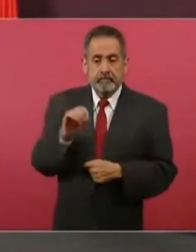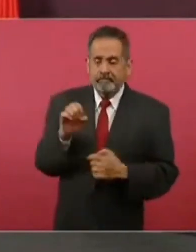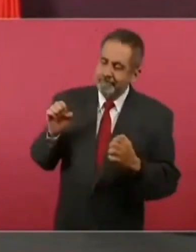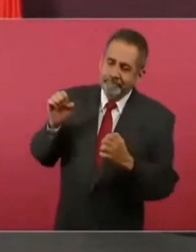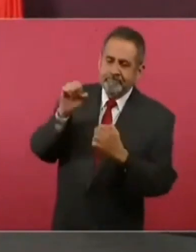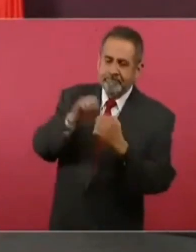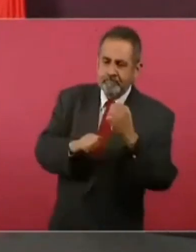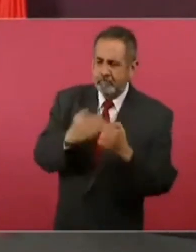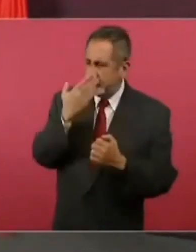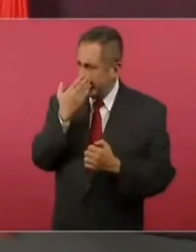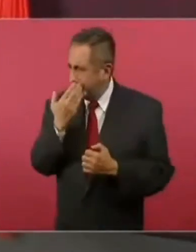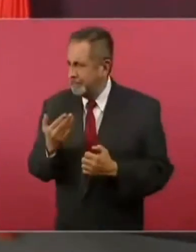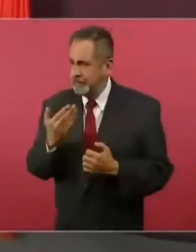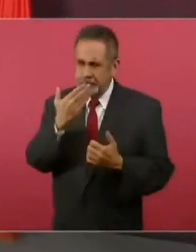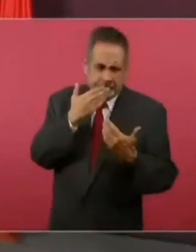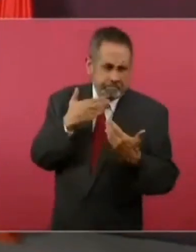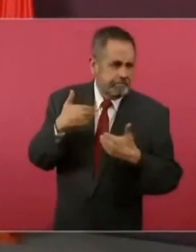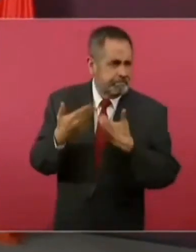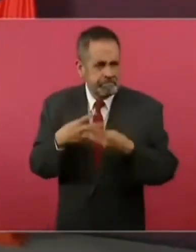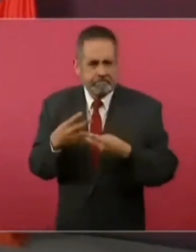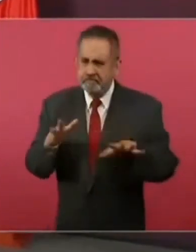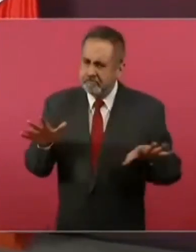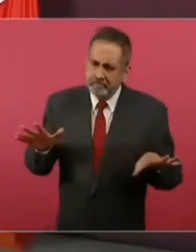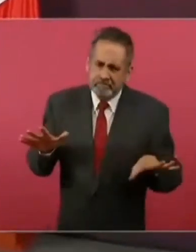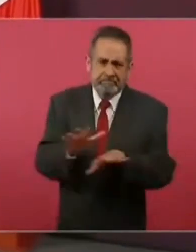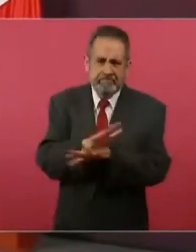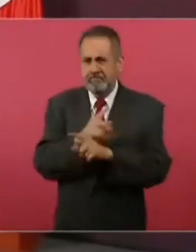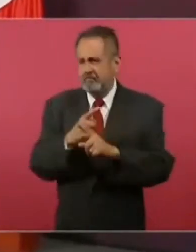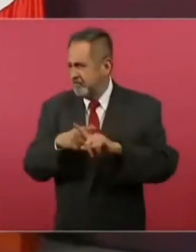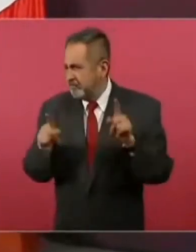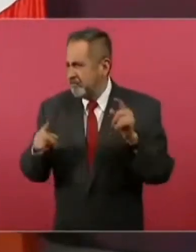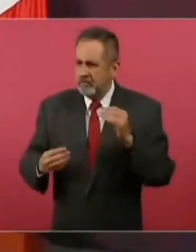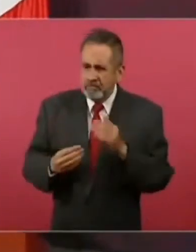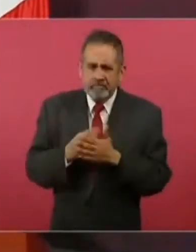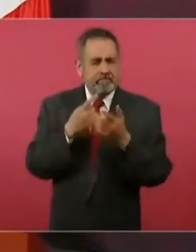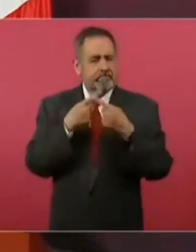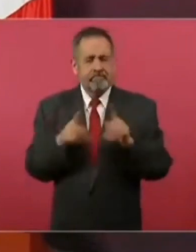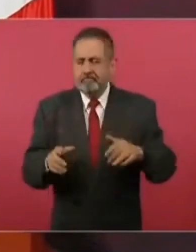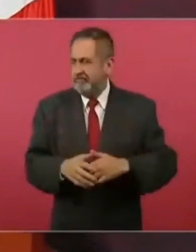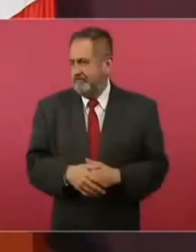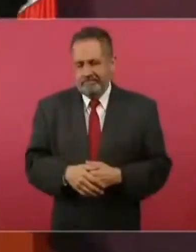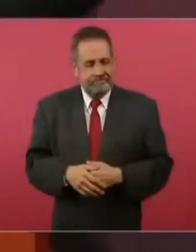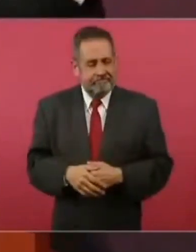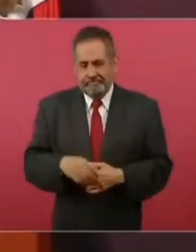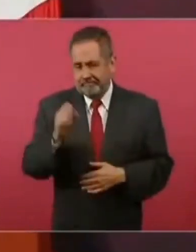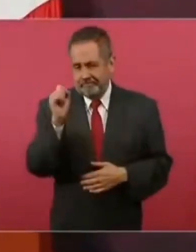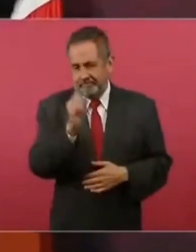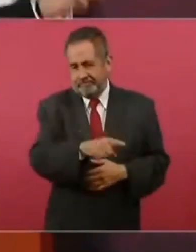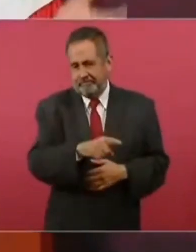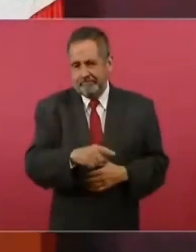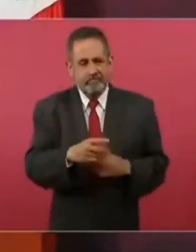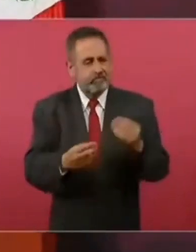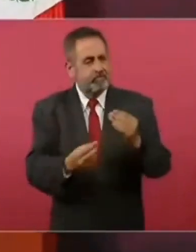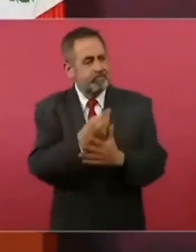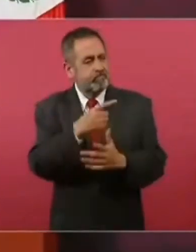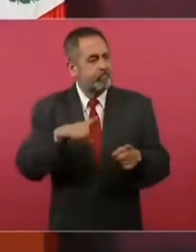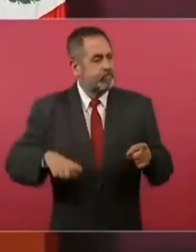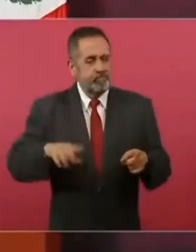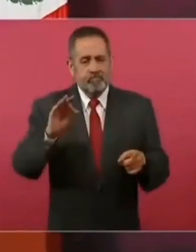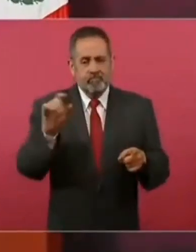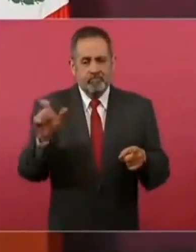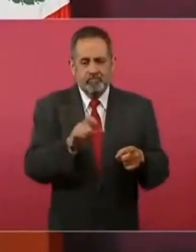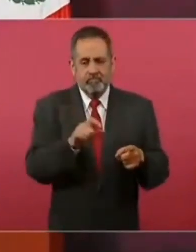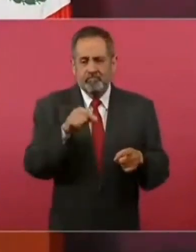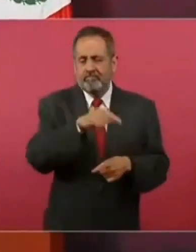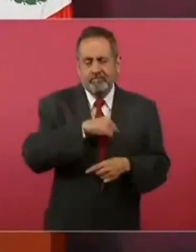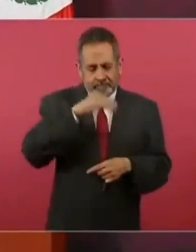de que iba a haber un cambio, que iban a ser distintos, y desde que entró el nuevo gobierno ya